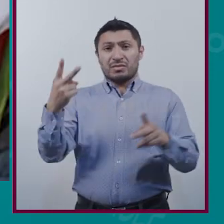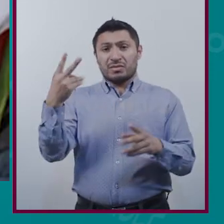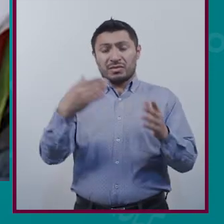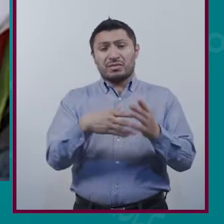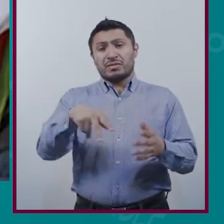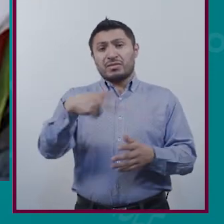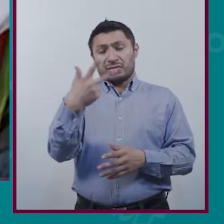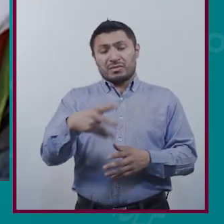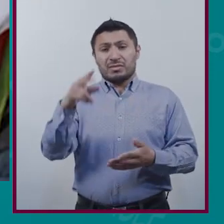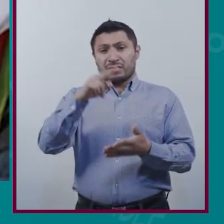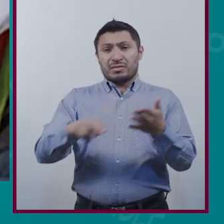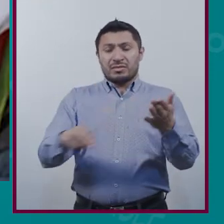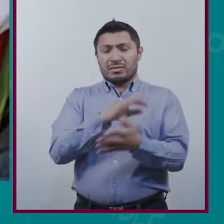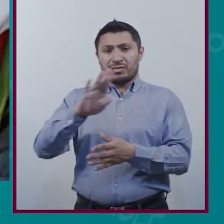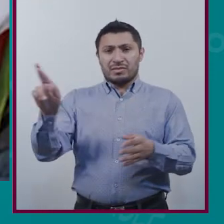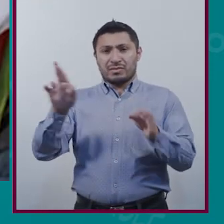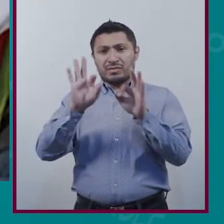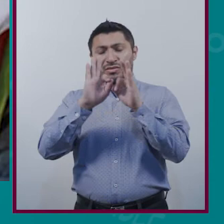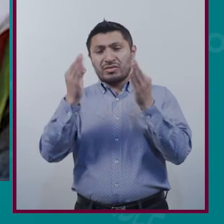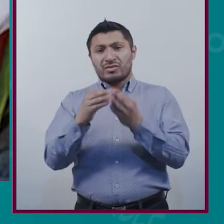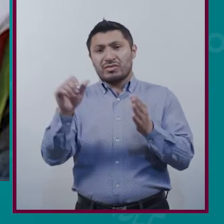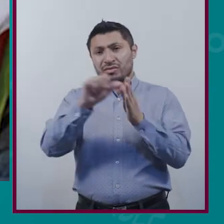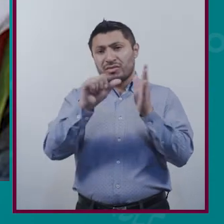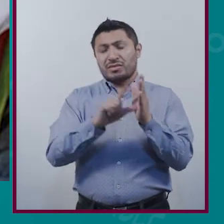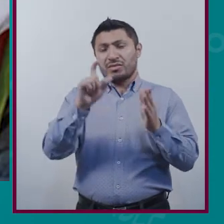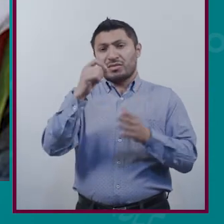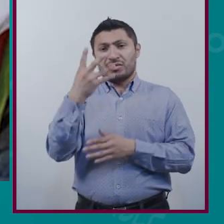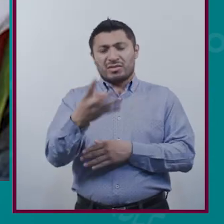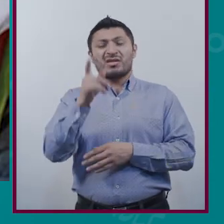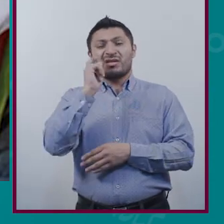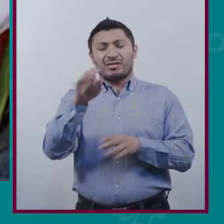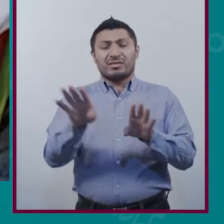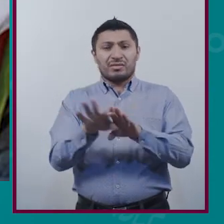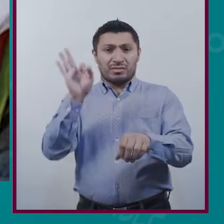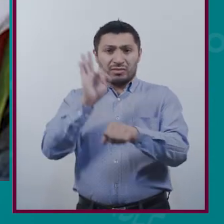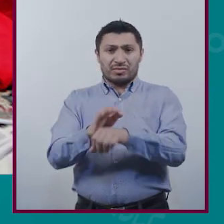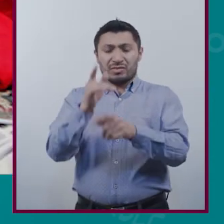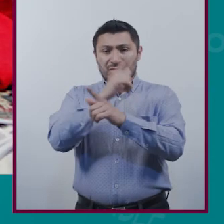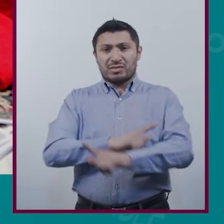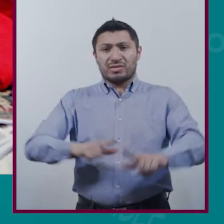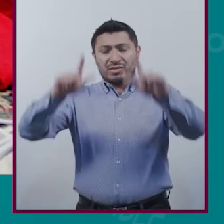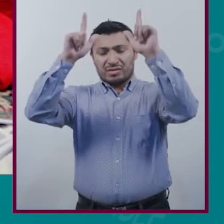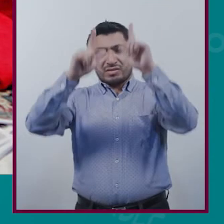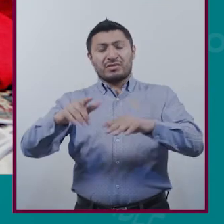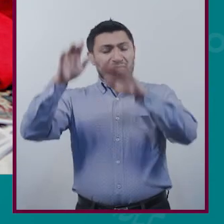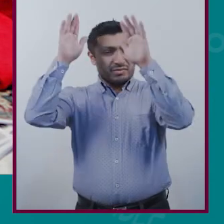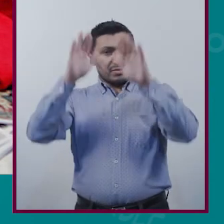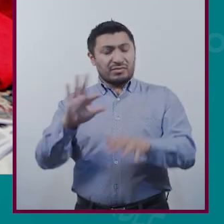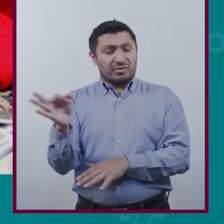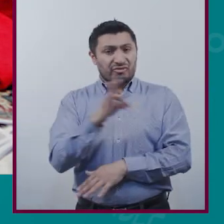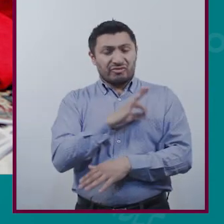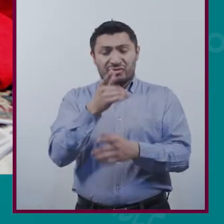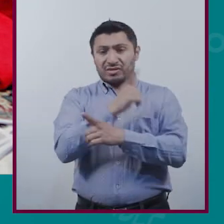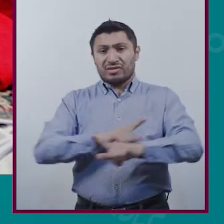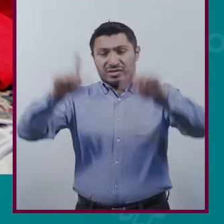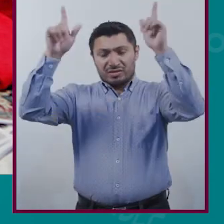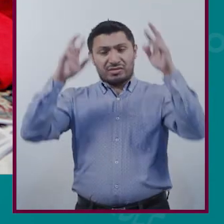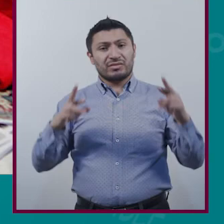2013 se aprobó la reforma del artículo 24, el cual protege la libertad de culto y libertad